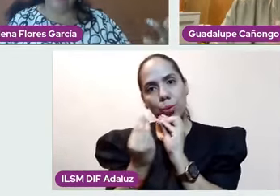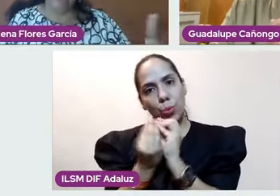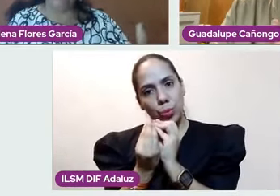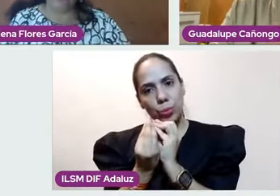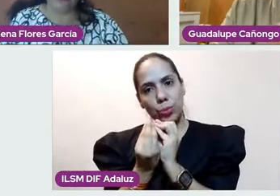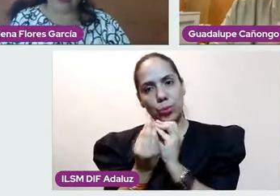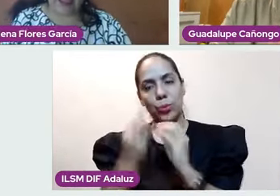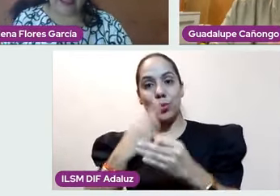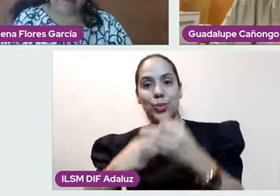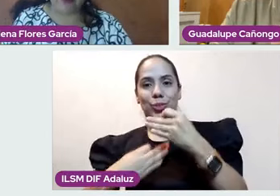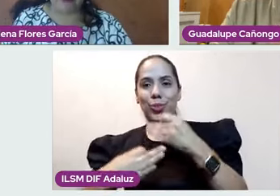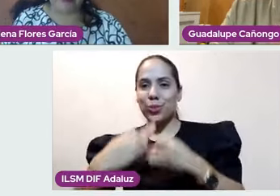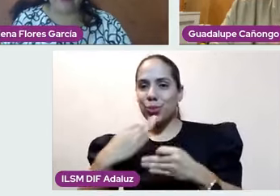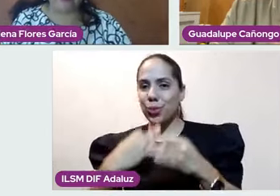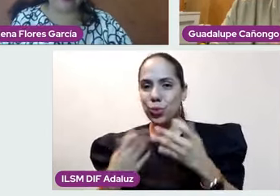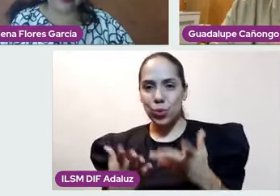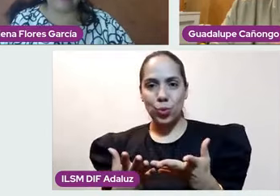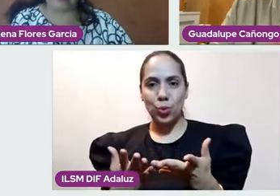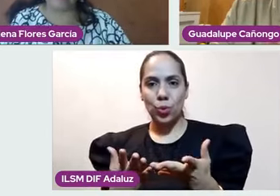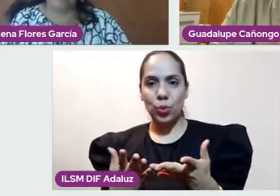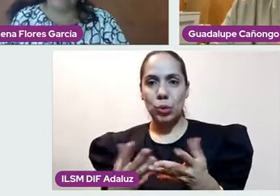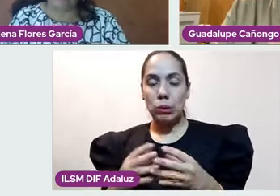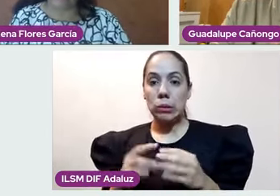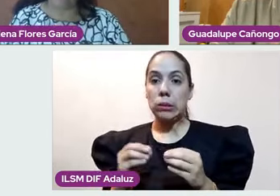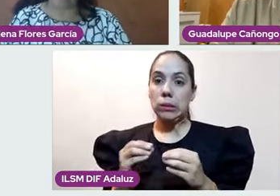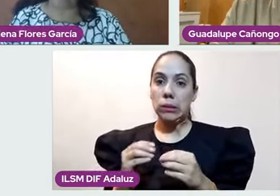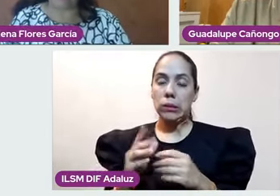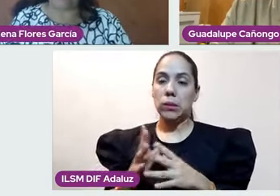bien nos ha protegido de ciertas